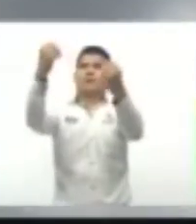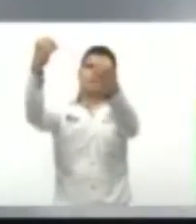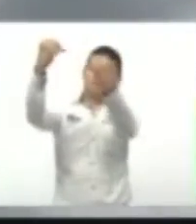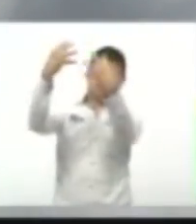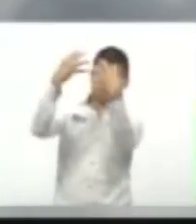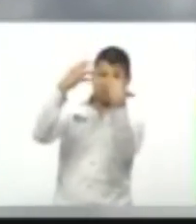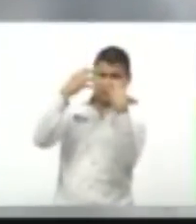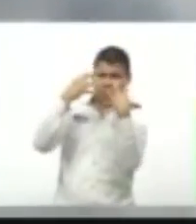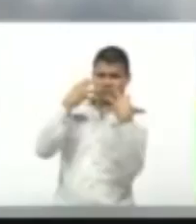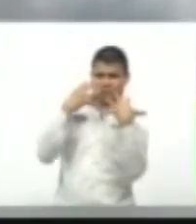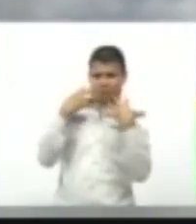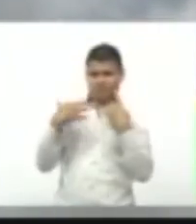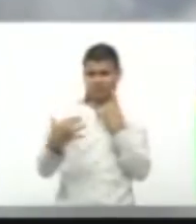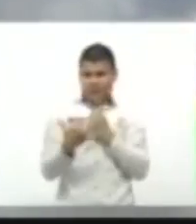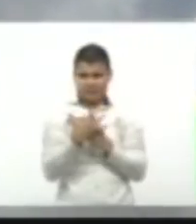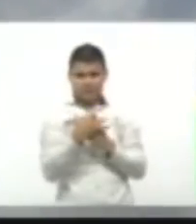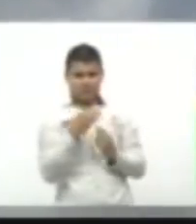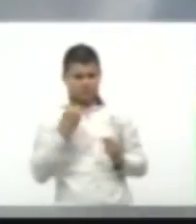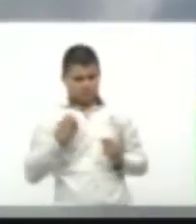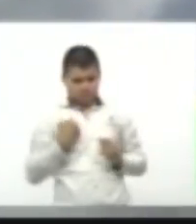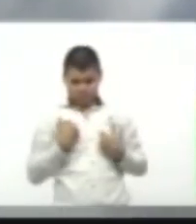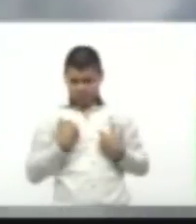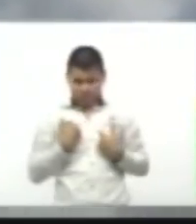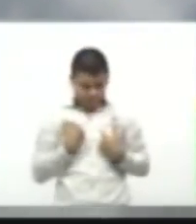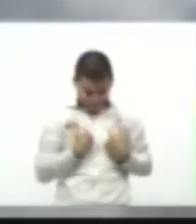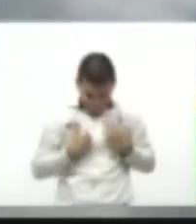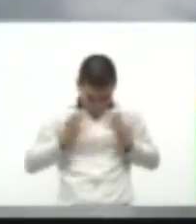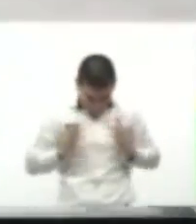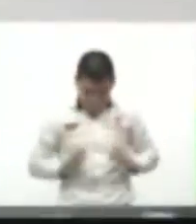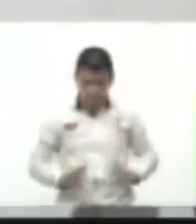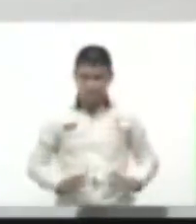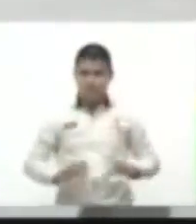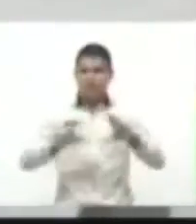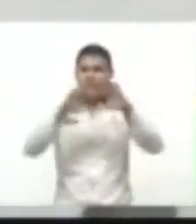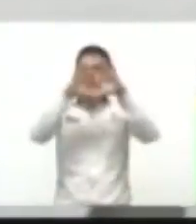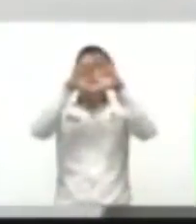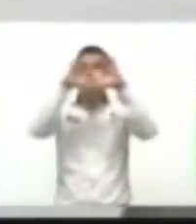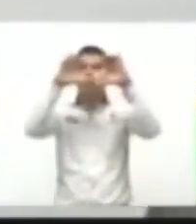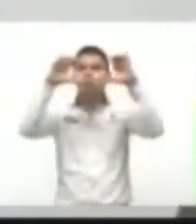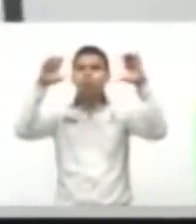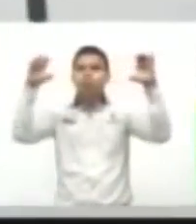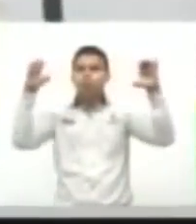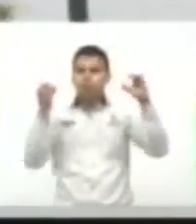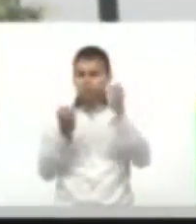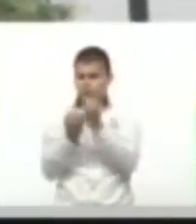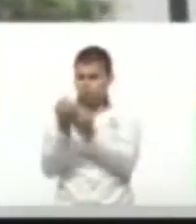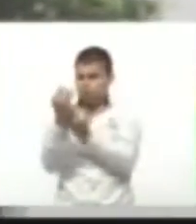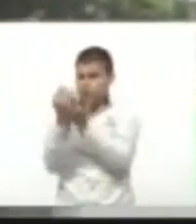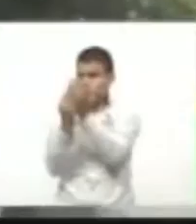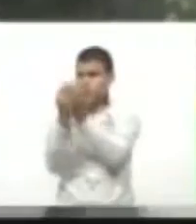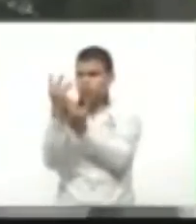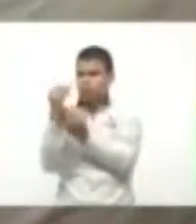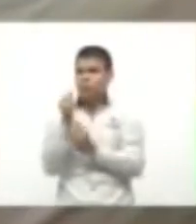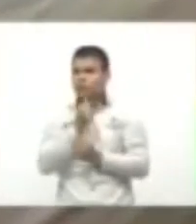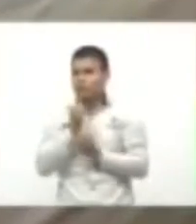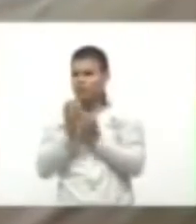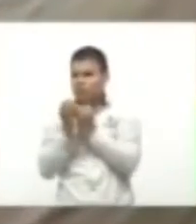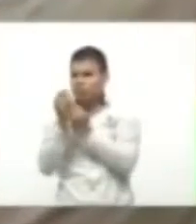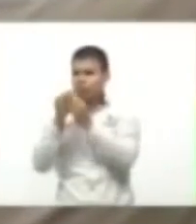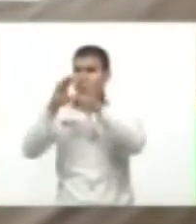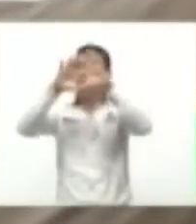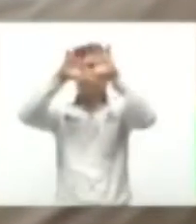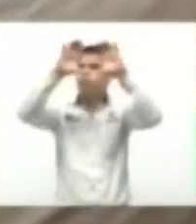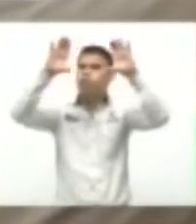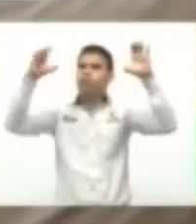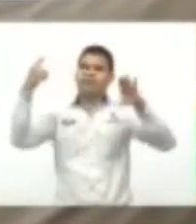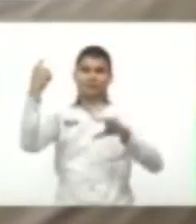una significativa disminución en la cantidad de nubes por la falta de vapor de agua para que éstas se formen.